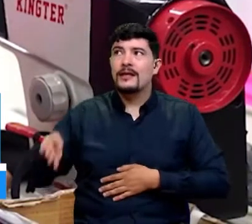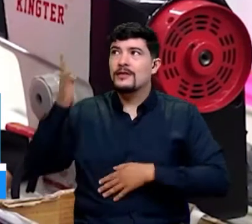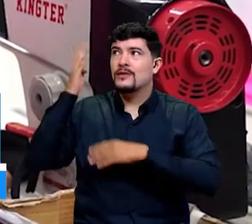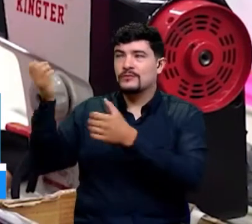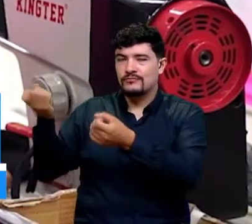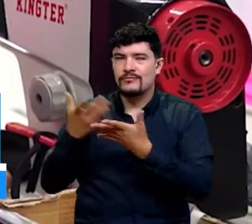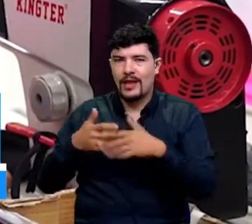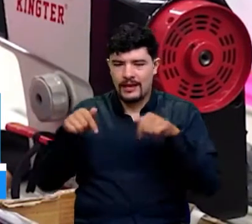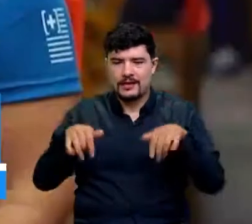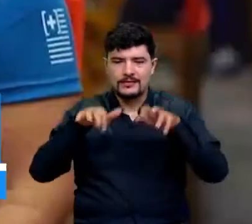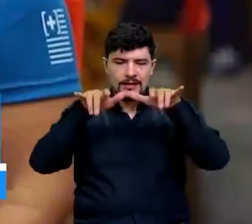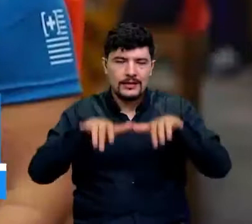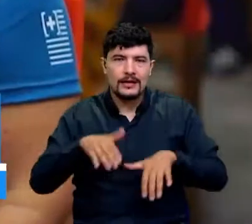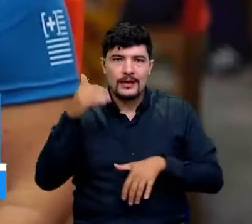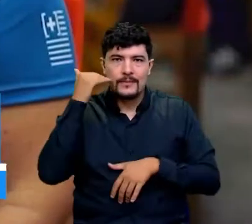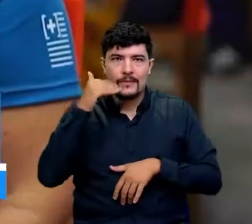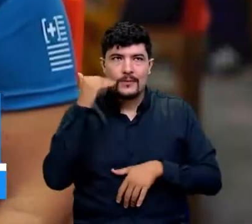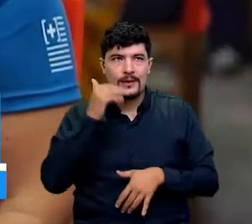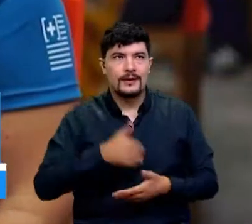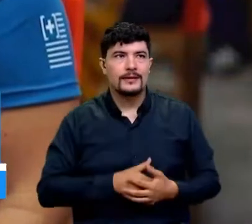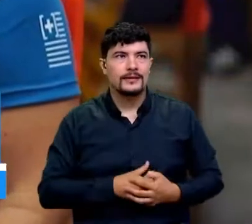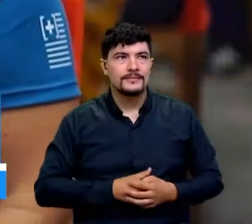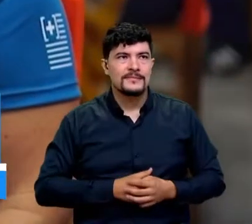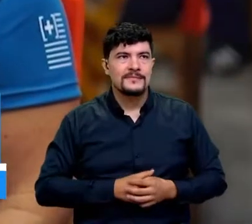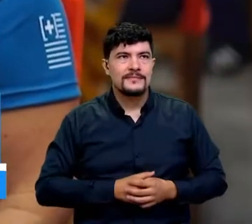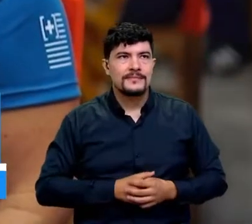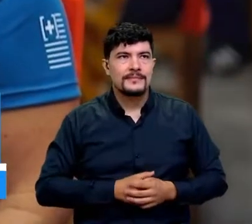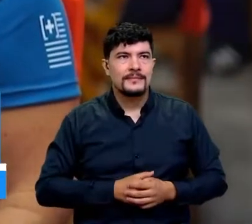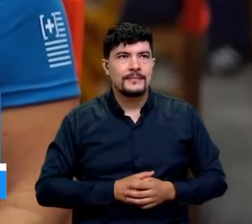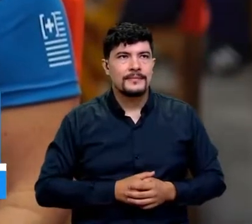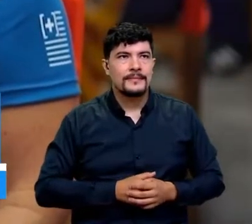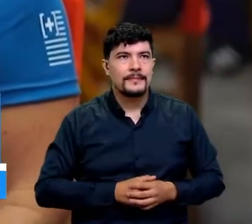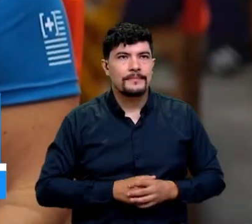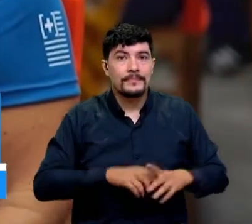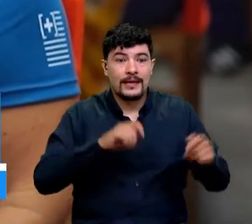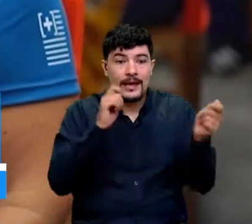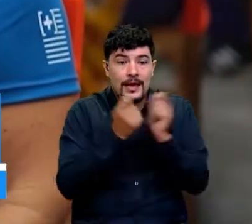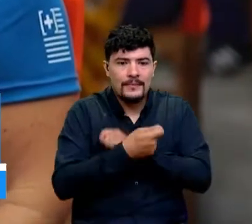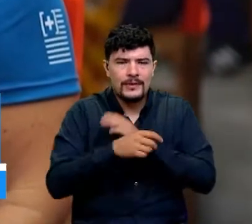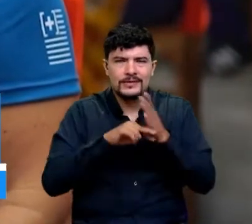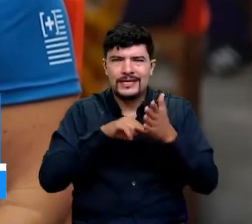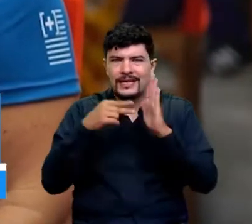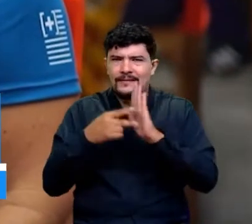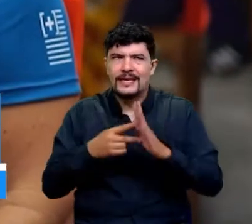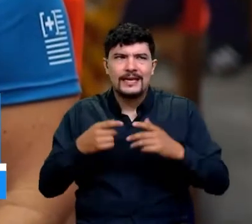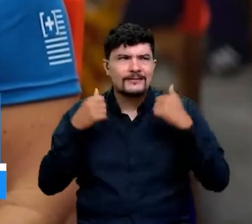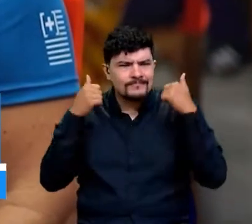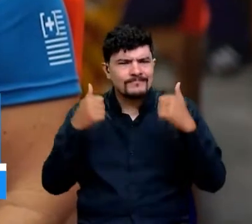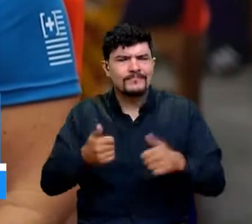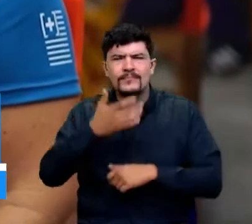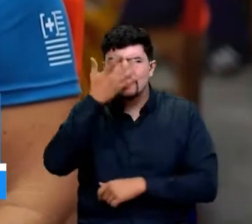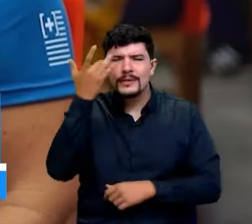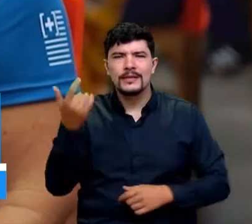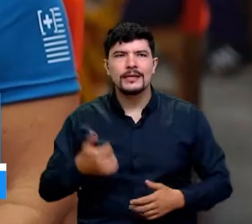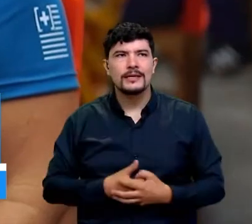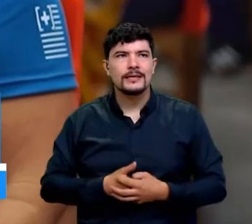de la Secretaría de la Mujer. El cambio ha sido para bien. Porque, o